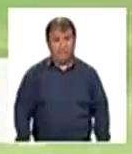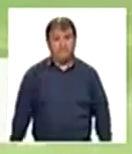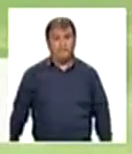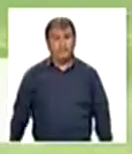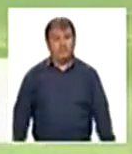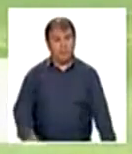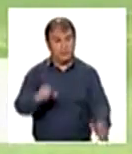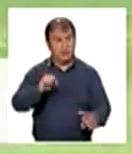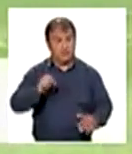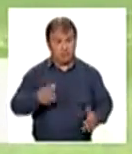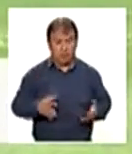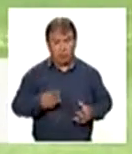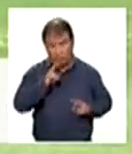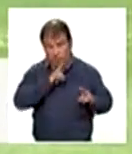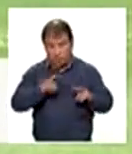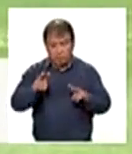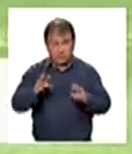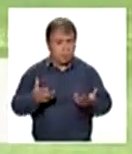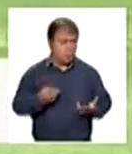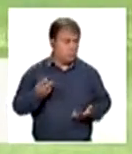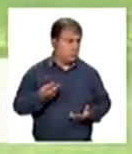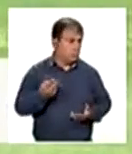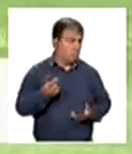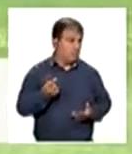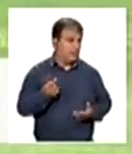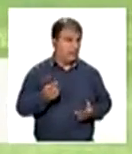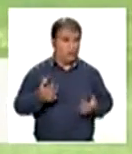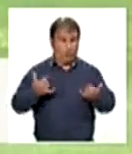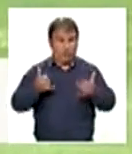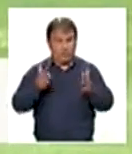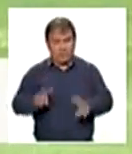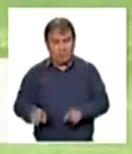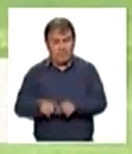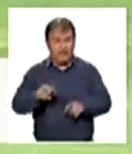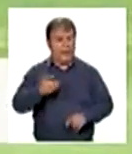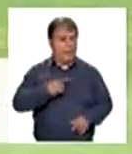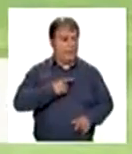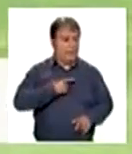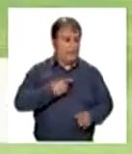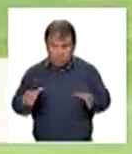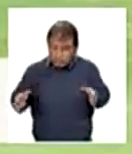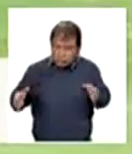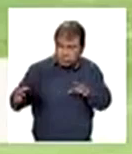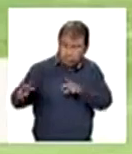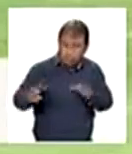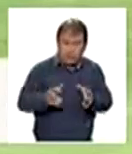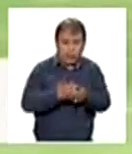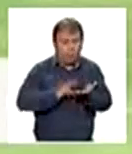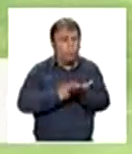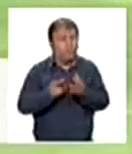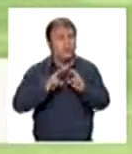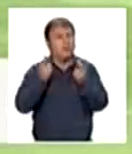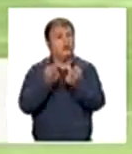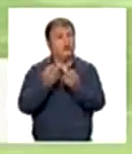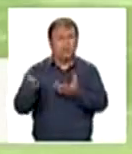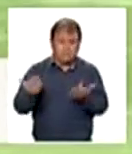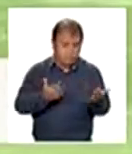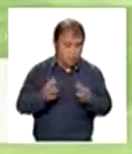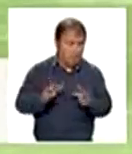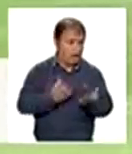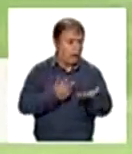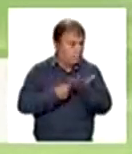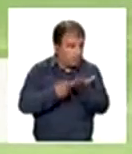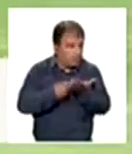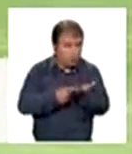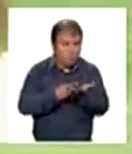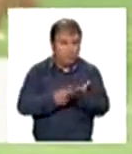Por supuesto. Hemos visto no solamente a los jugadores, sino a Ricardo Gareca, incluso se reunió con algunos allegados del comando técnico,